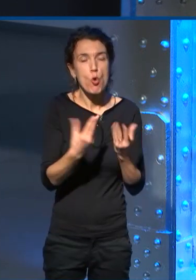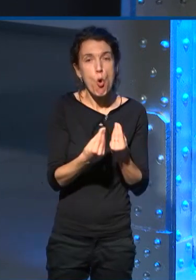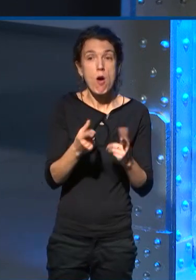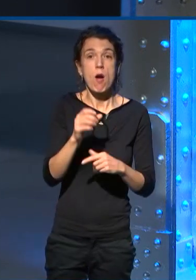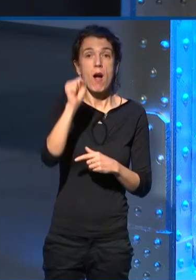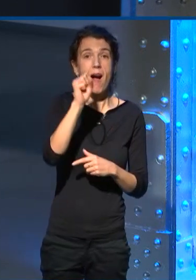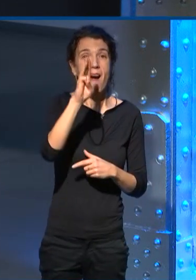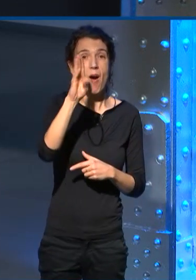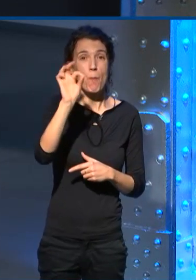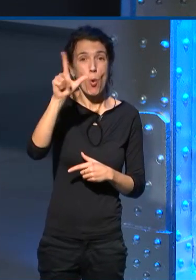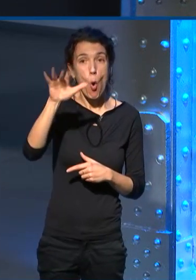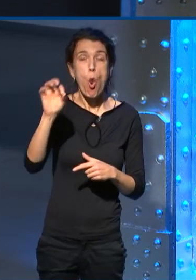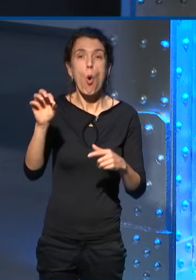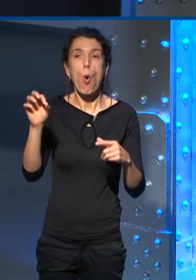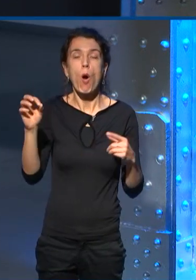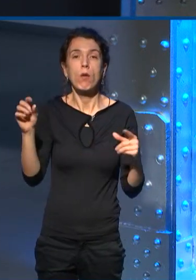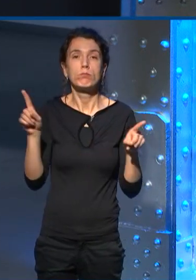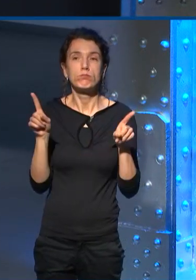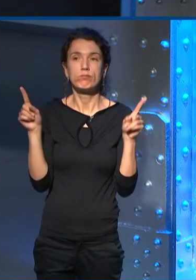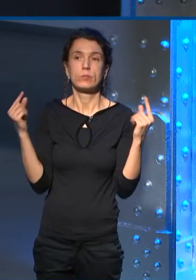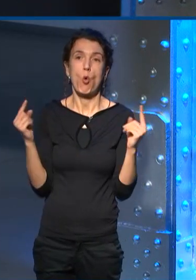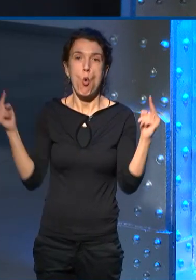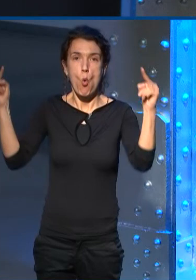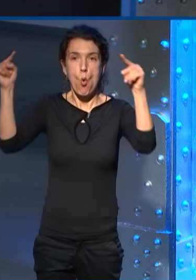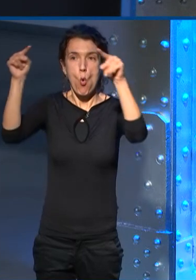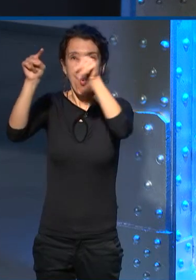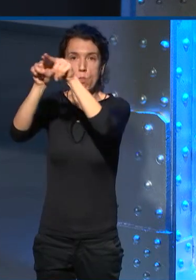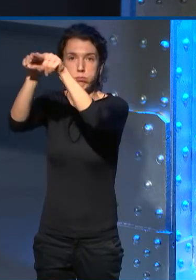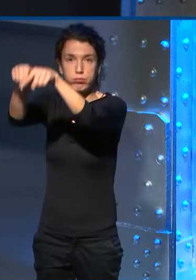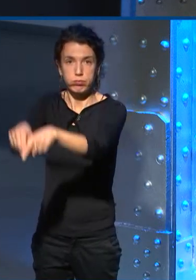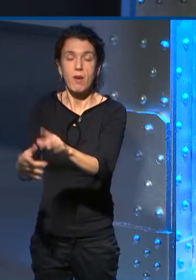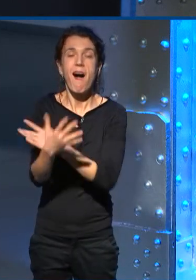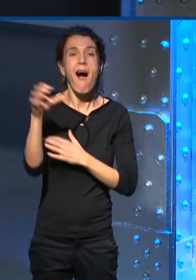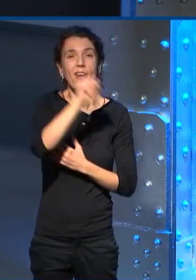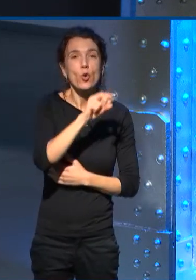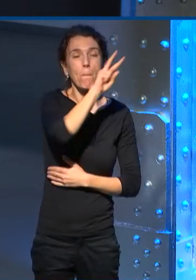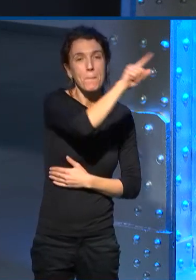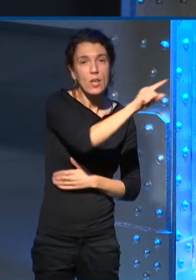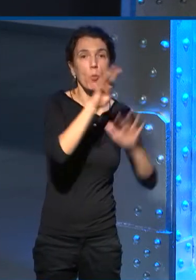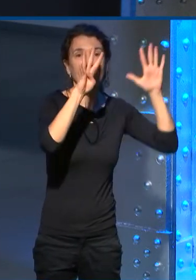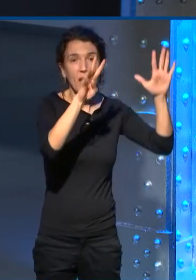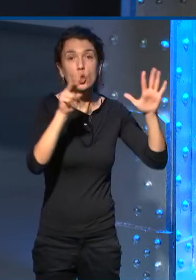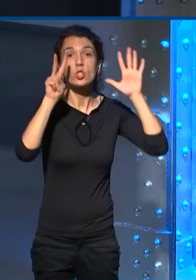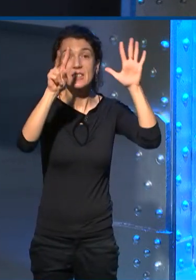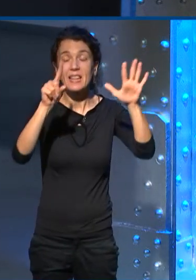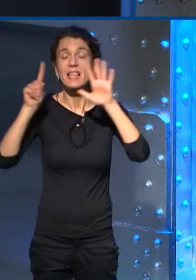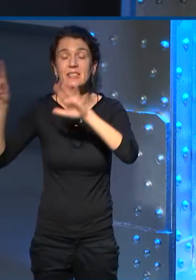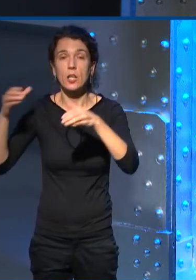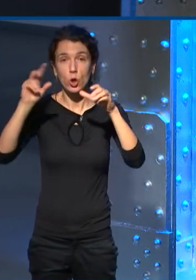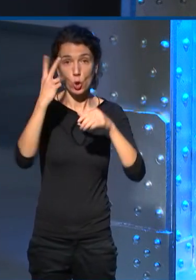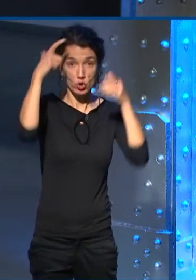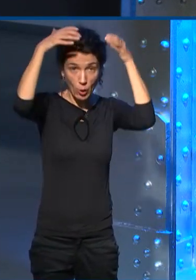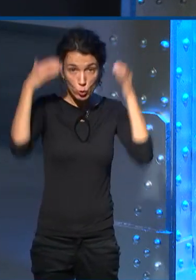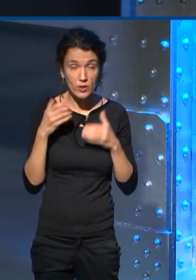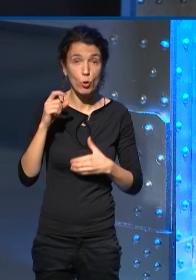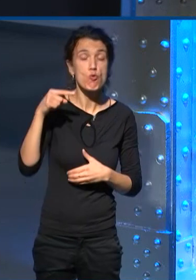el acoplamiento entre una nave Soyuz y una nave Apolo en los años 76. 2 astronautas